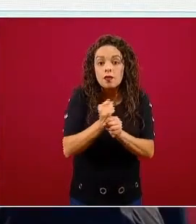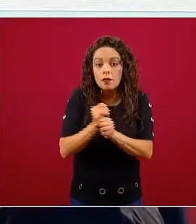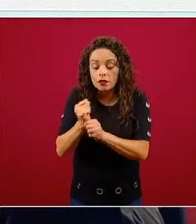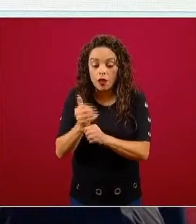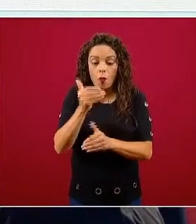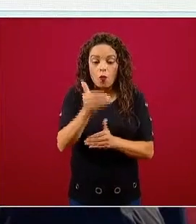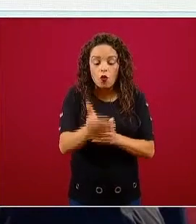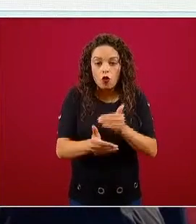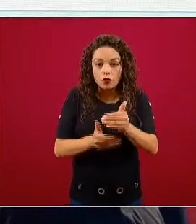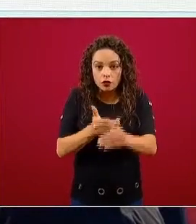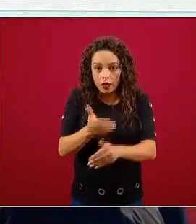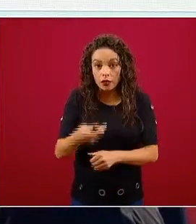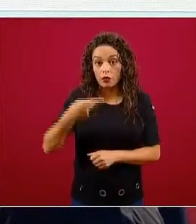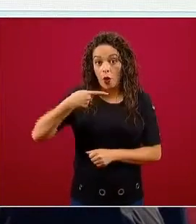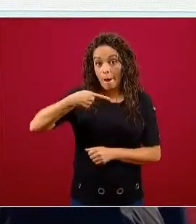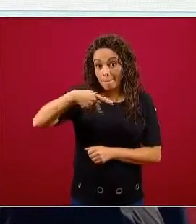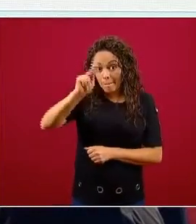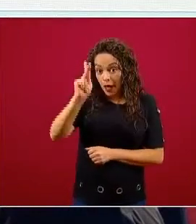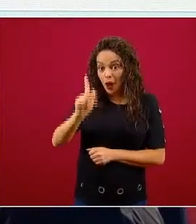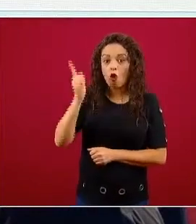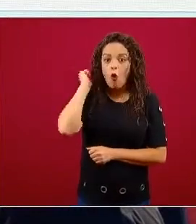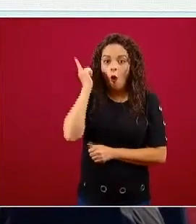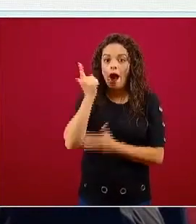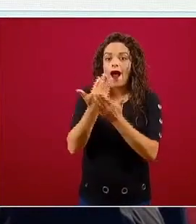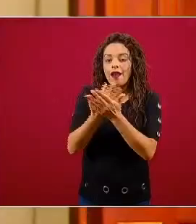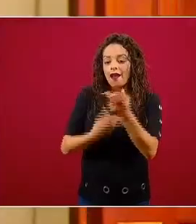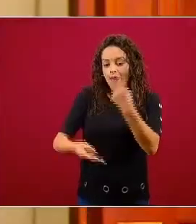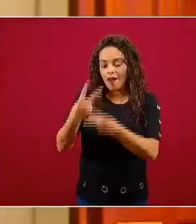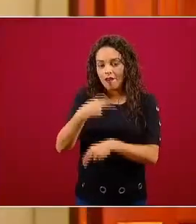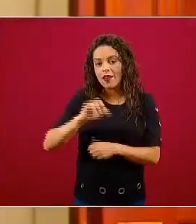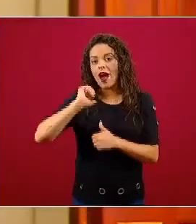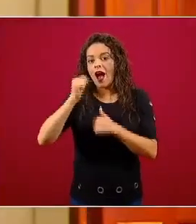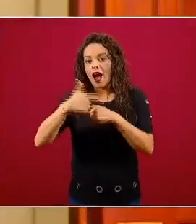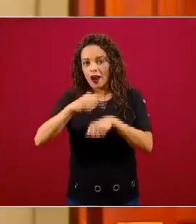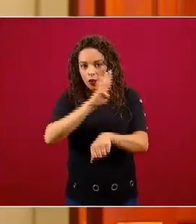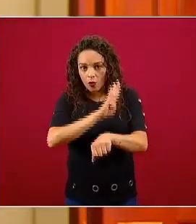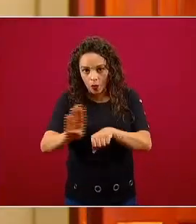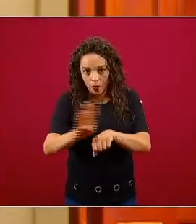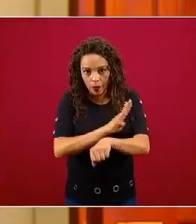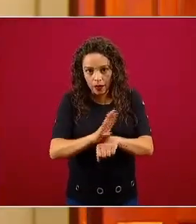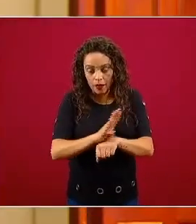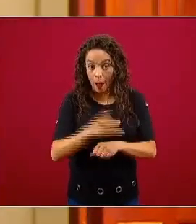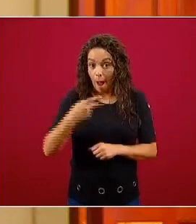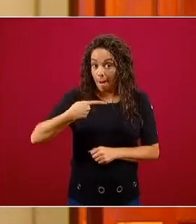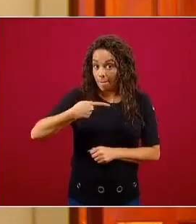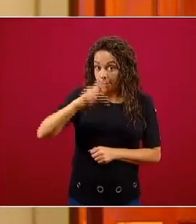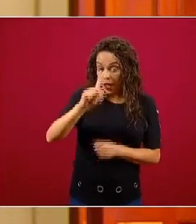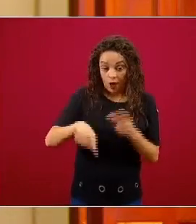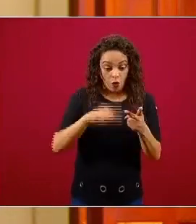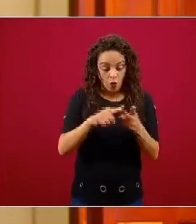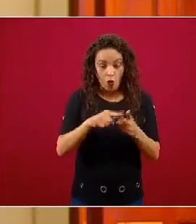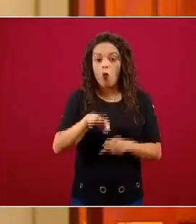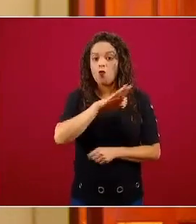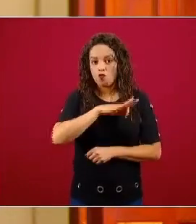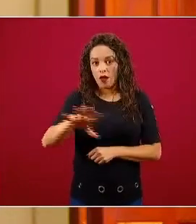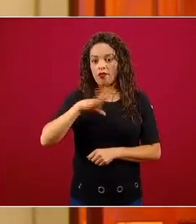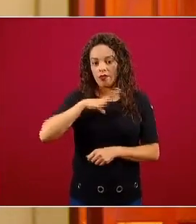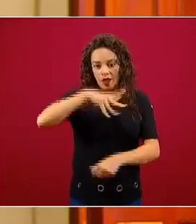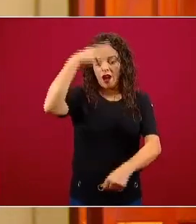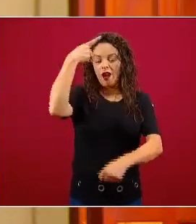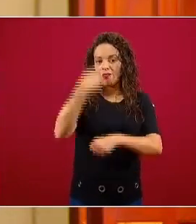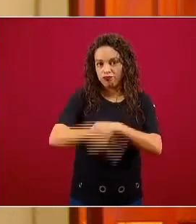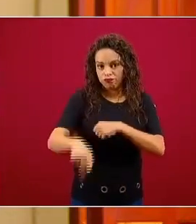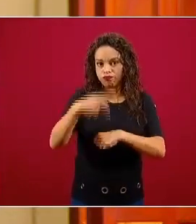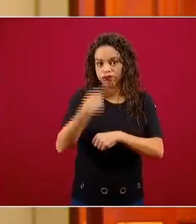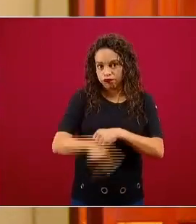existen beneficios que se esperan, pero que también existen riesgos potenciales, y entonces la persona de